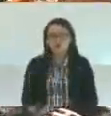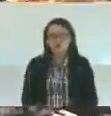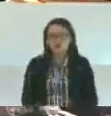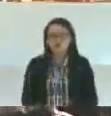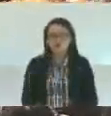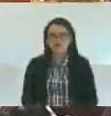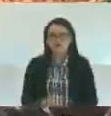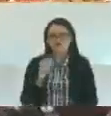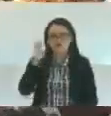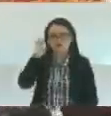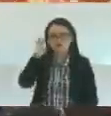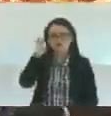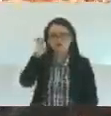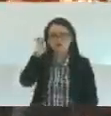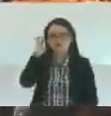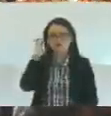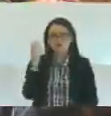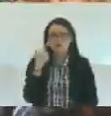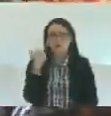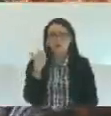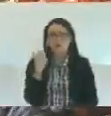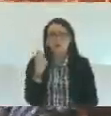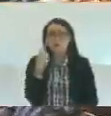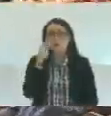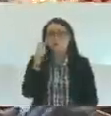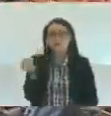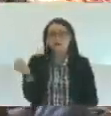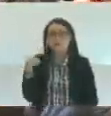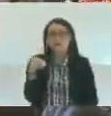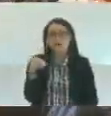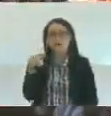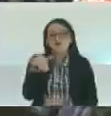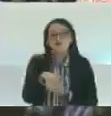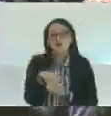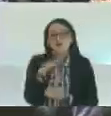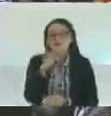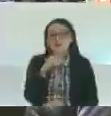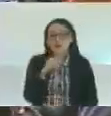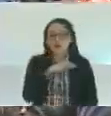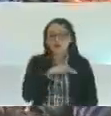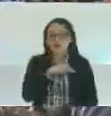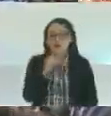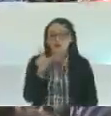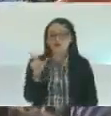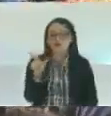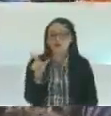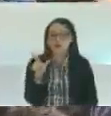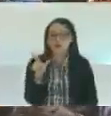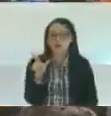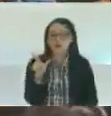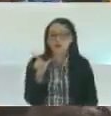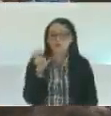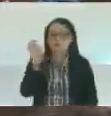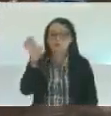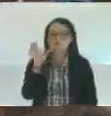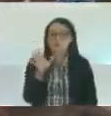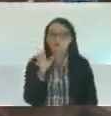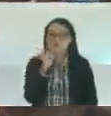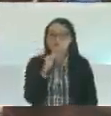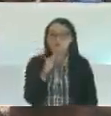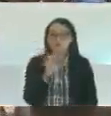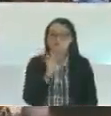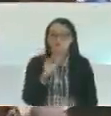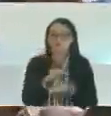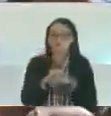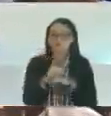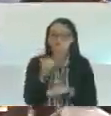Se van a buscar por lo menos a un votante que no tenga carné de la patria, que no tenga carné del partido,